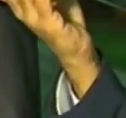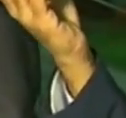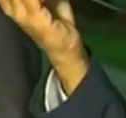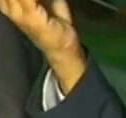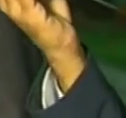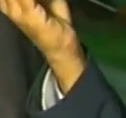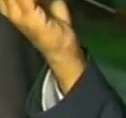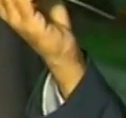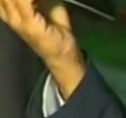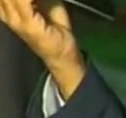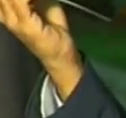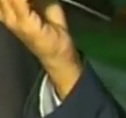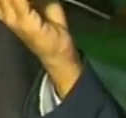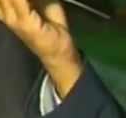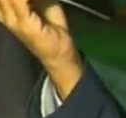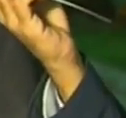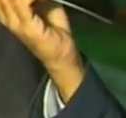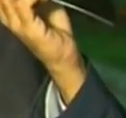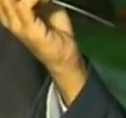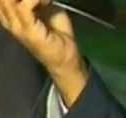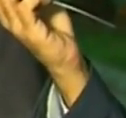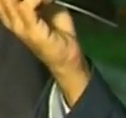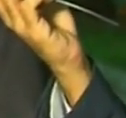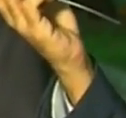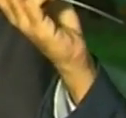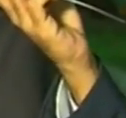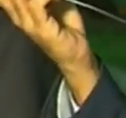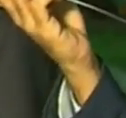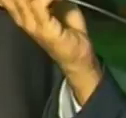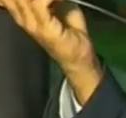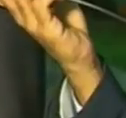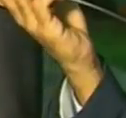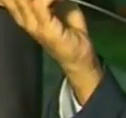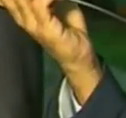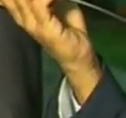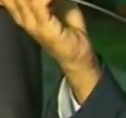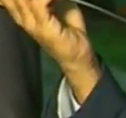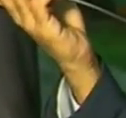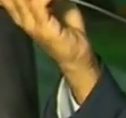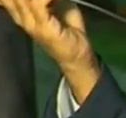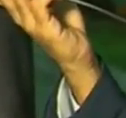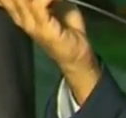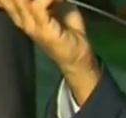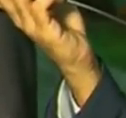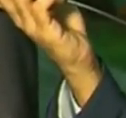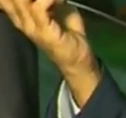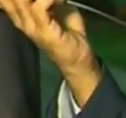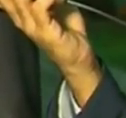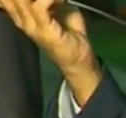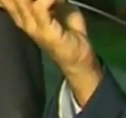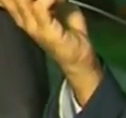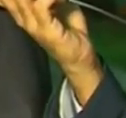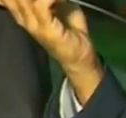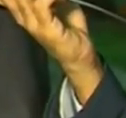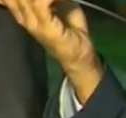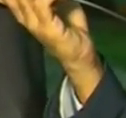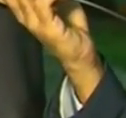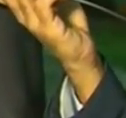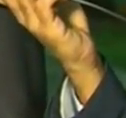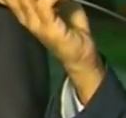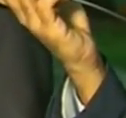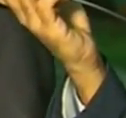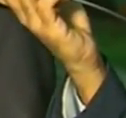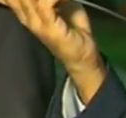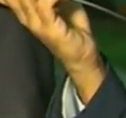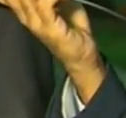busca la estabilización de los precios, persigue la paz económica, un país sometido en este momento a una guerra económica de sectores